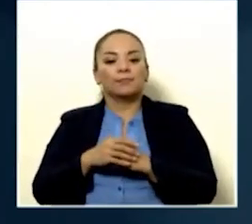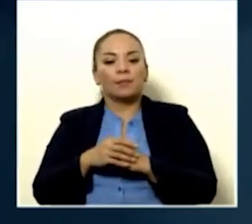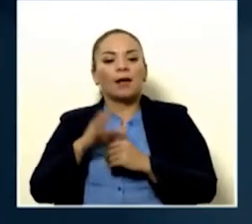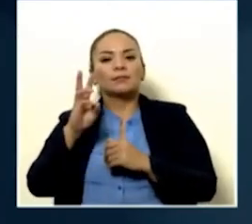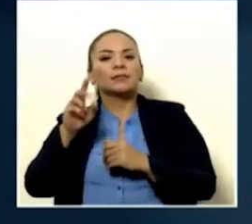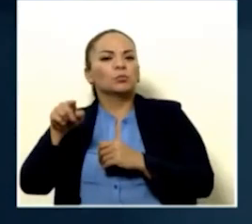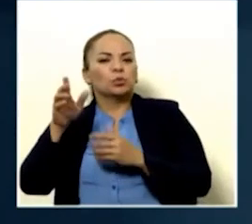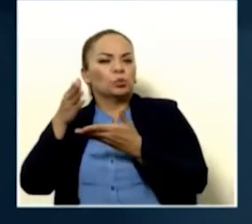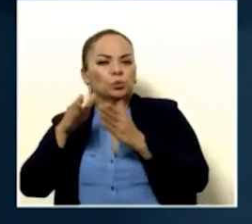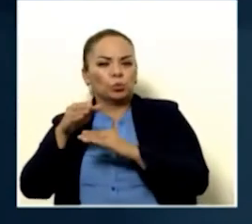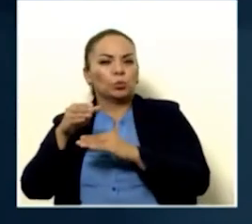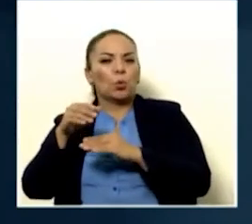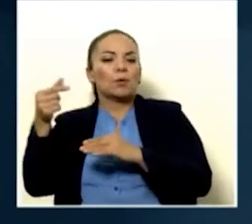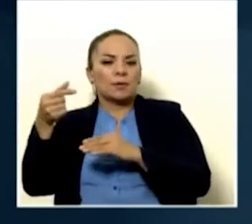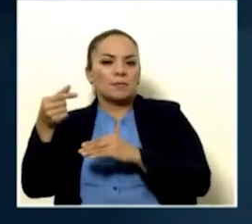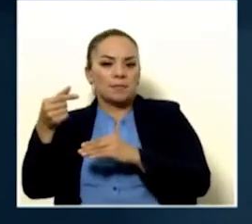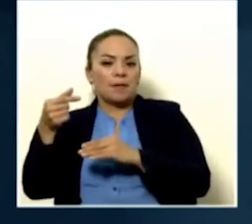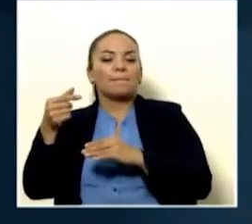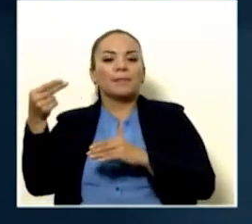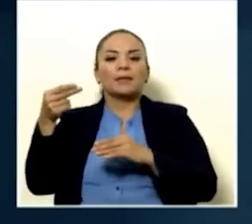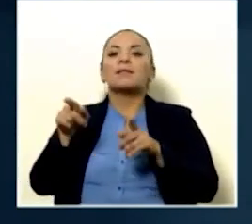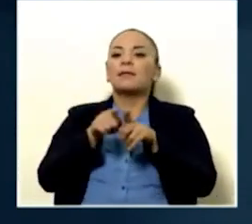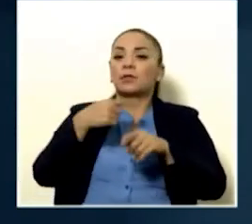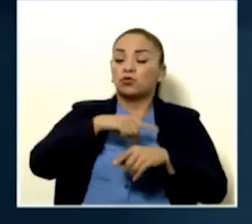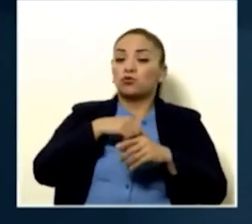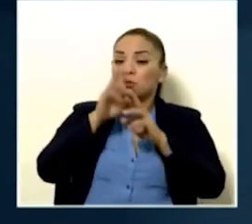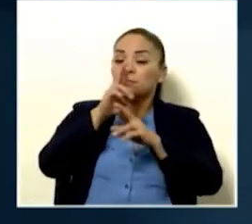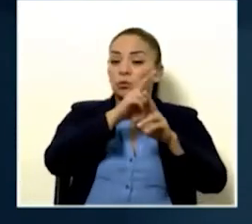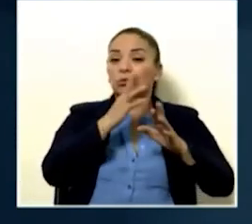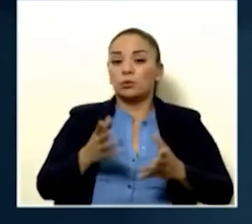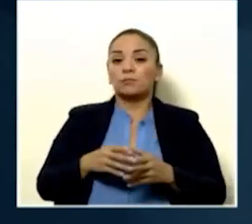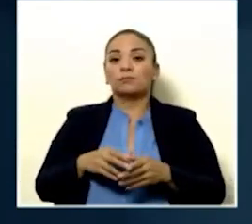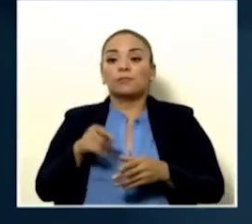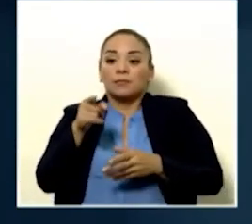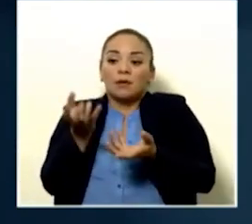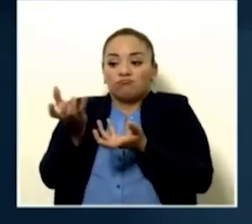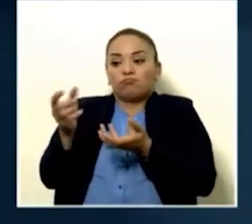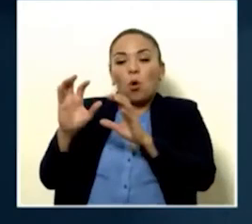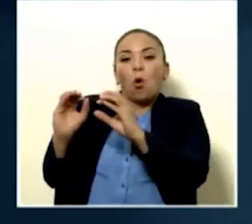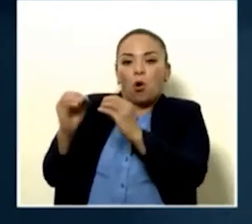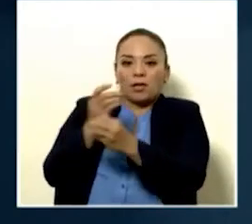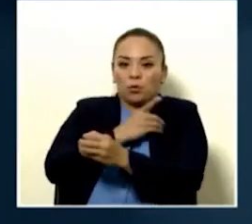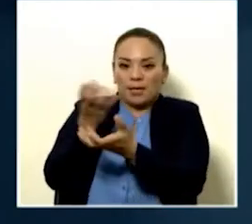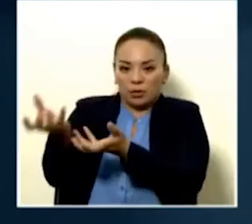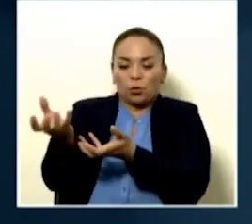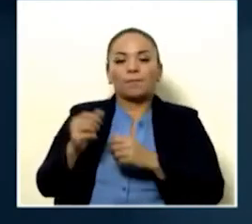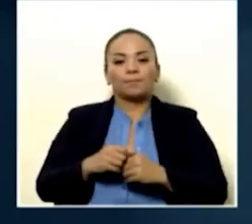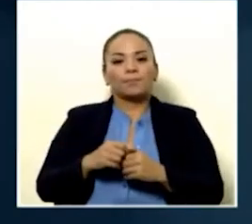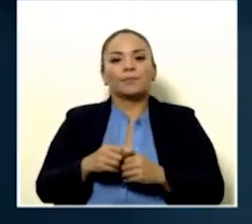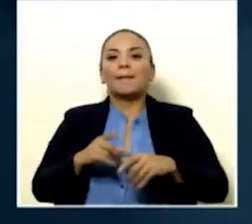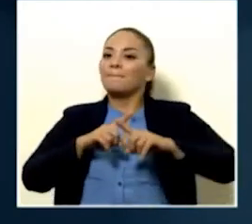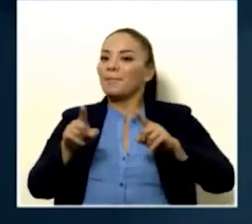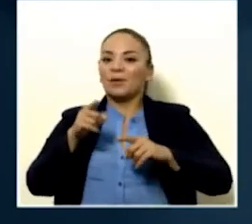como administración también somos respetuosos de la independencia del proceso de ese órgano director, y eso no